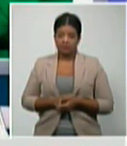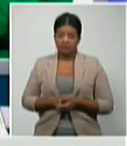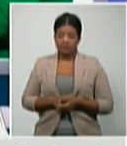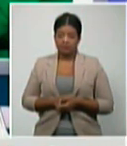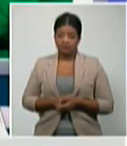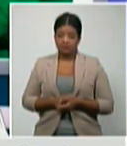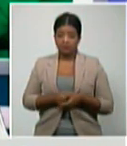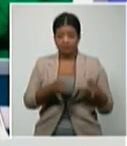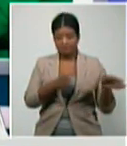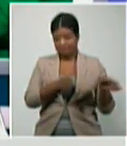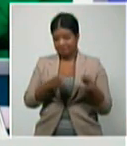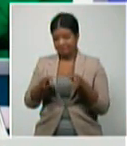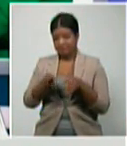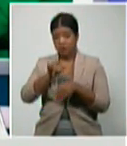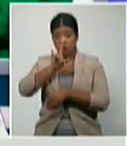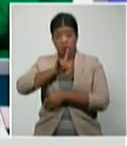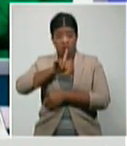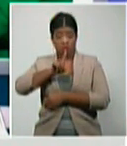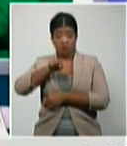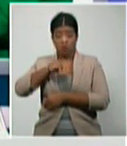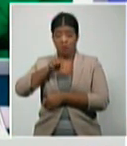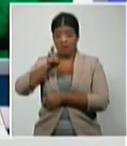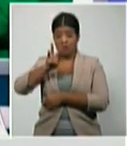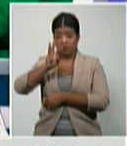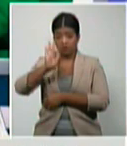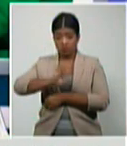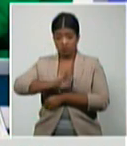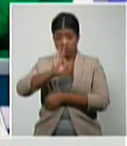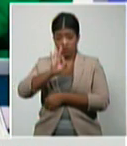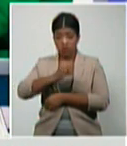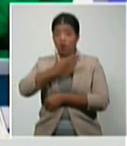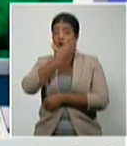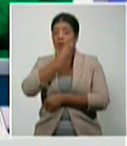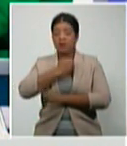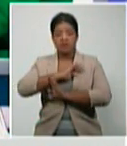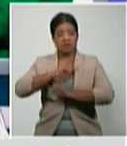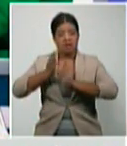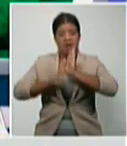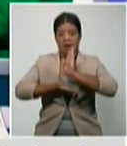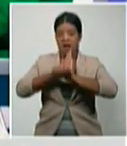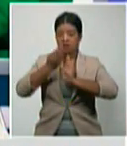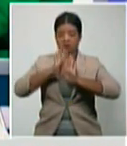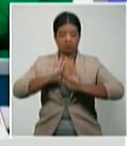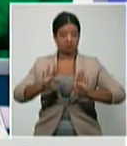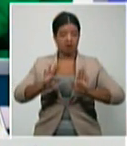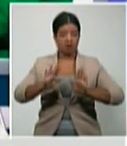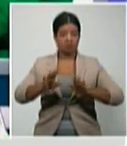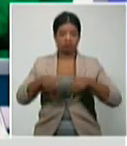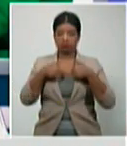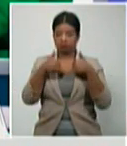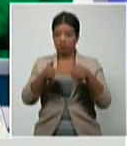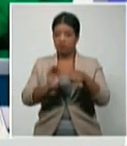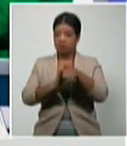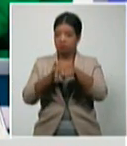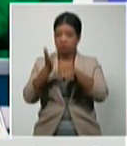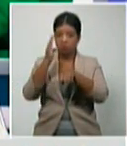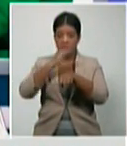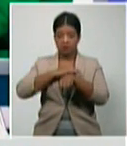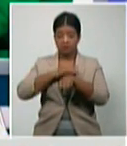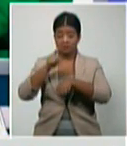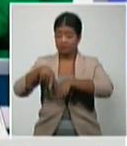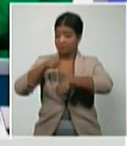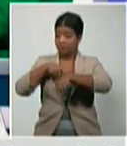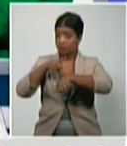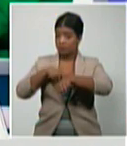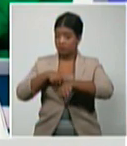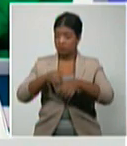91,3% pues ya está de alta, ya está recuperado y no tenemos en estos momentos ni graves